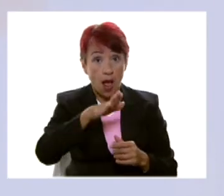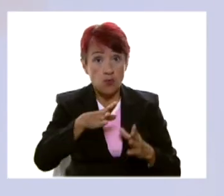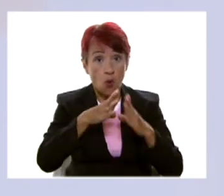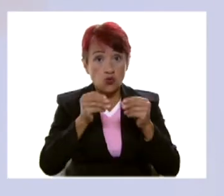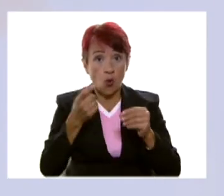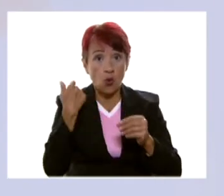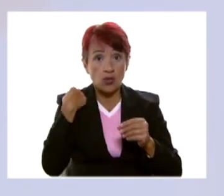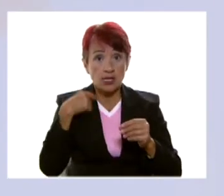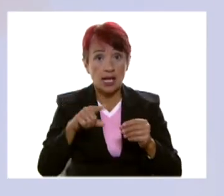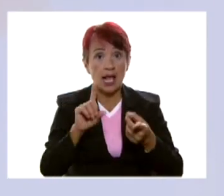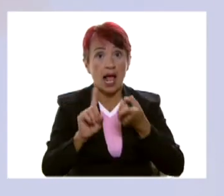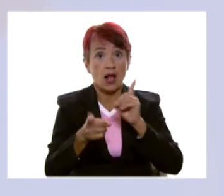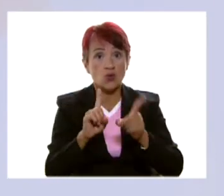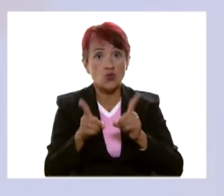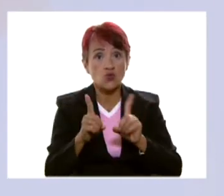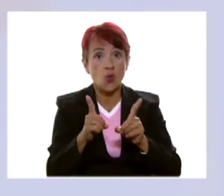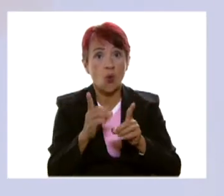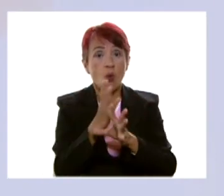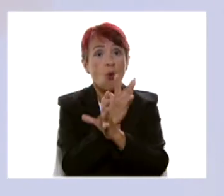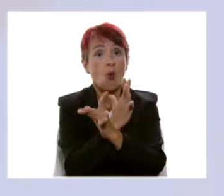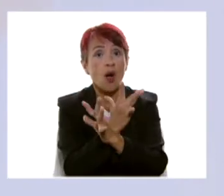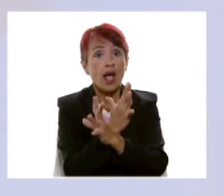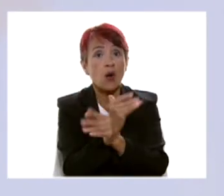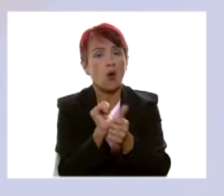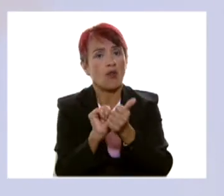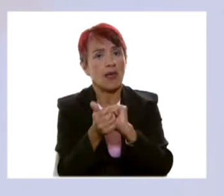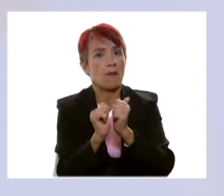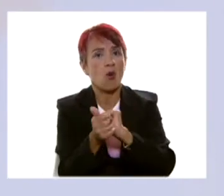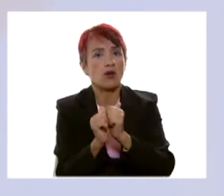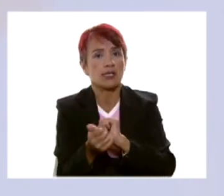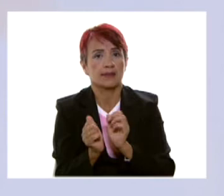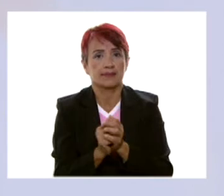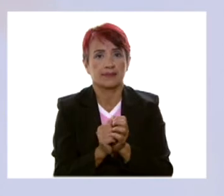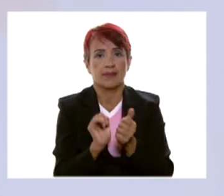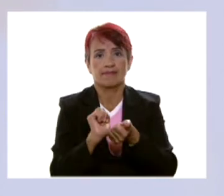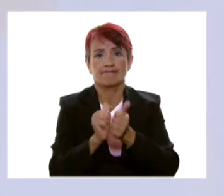pueblos originarios tienen algunos juegos o deportes